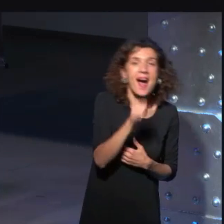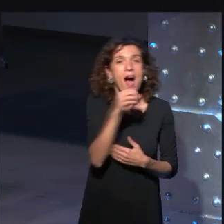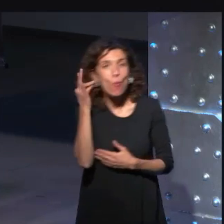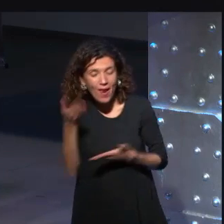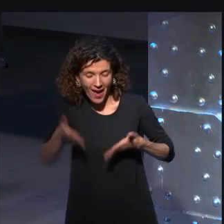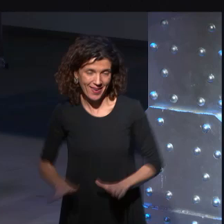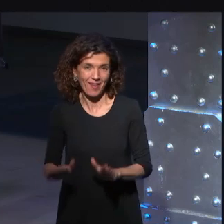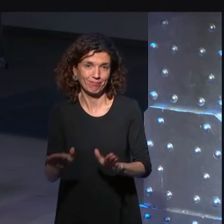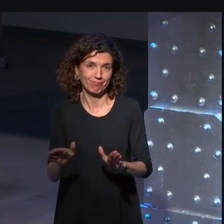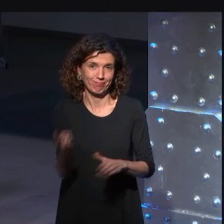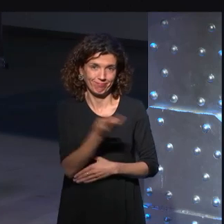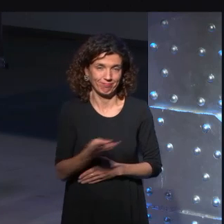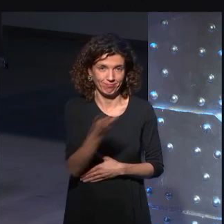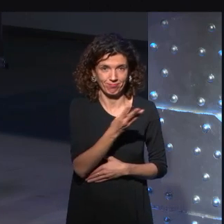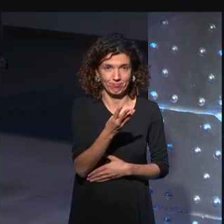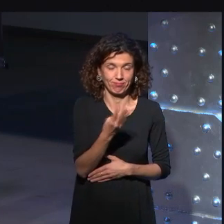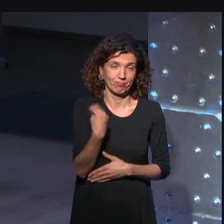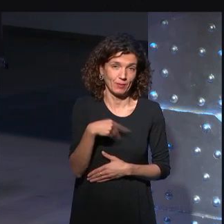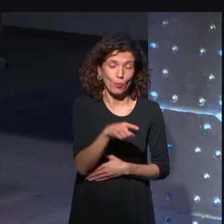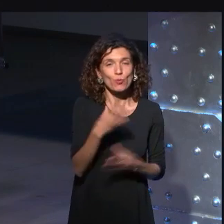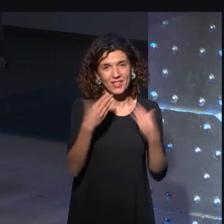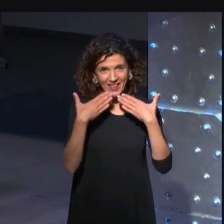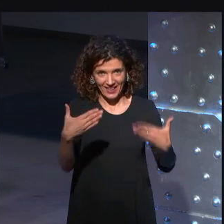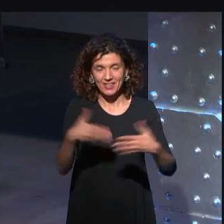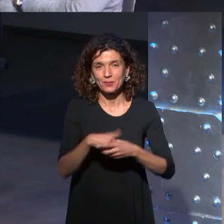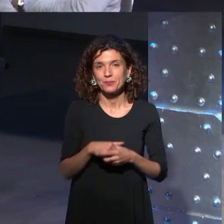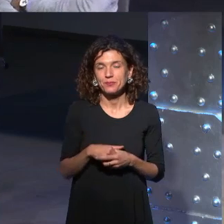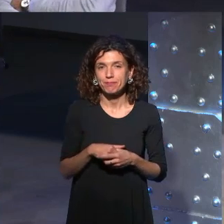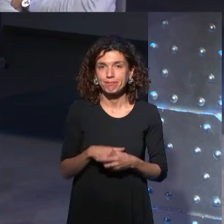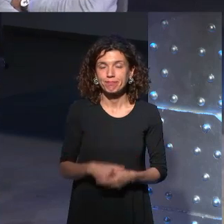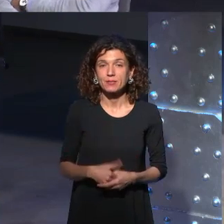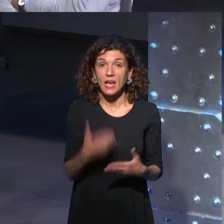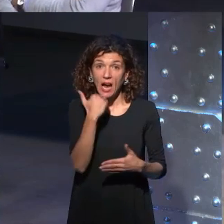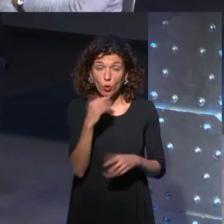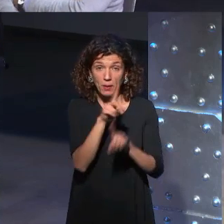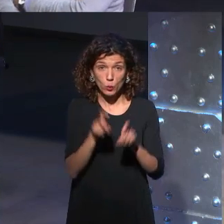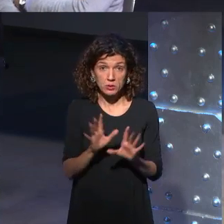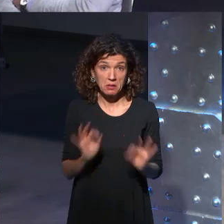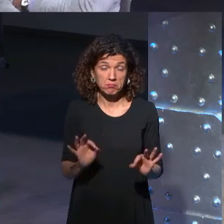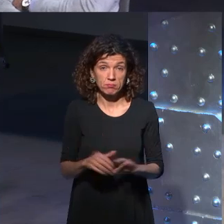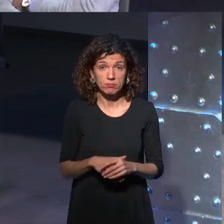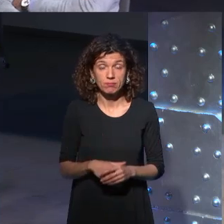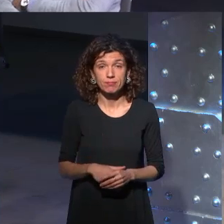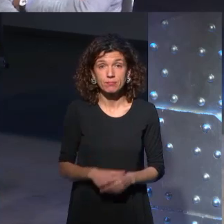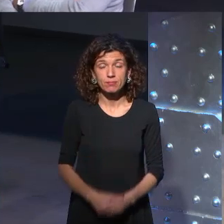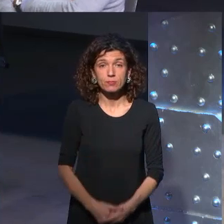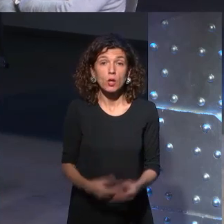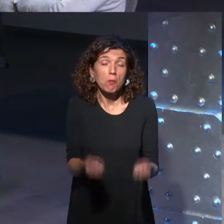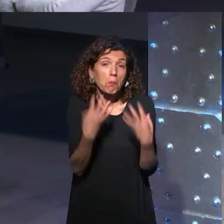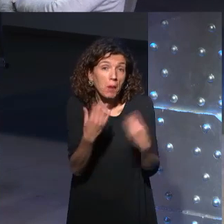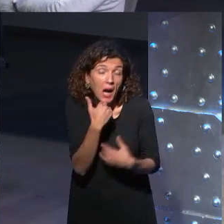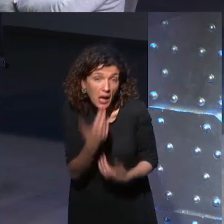la hija del mismo barrio. Gracias. ¿Alguna otra pregunta,